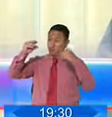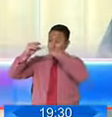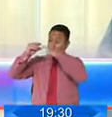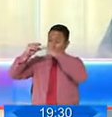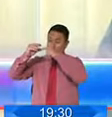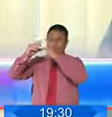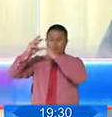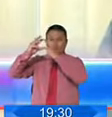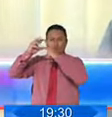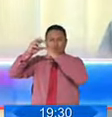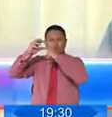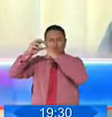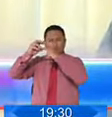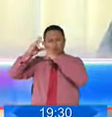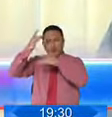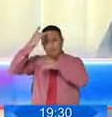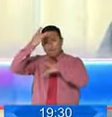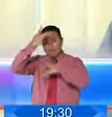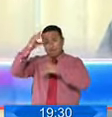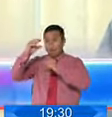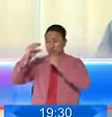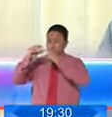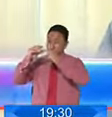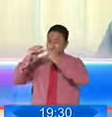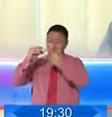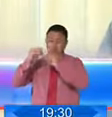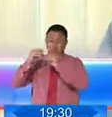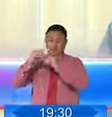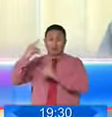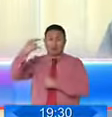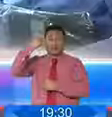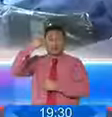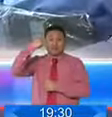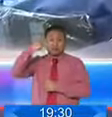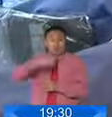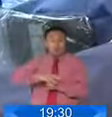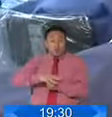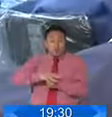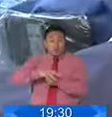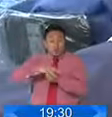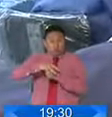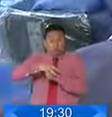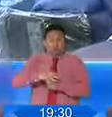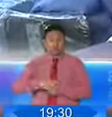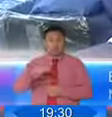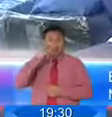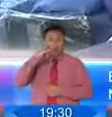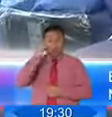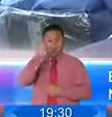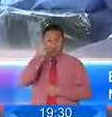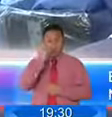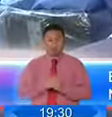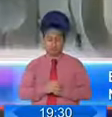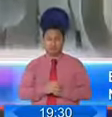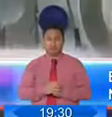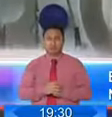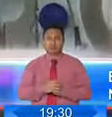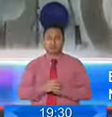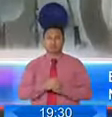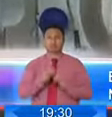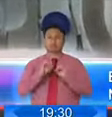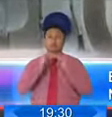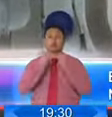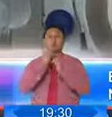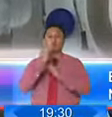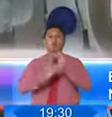pacientes. Esta es una enfermedad que se caracteriza por el aumento de la presión del ojo. Según datos de la Organización Mundial de la Salud, el